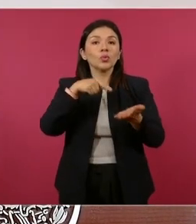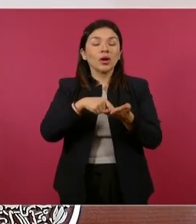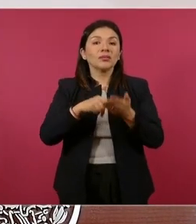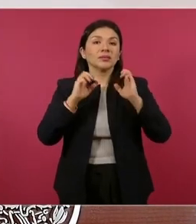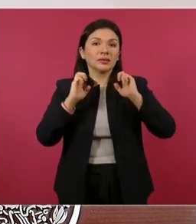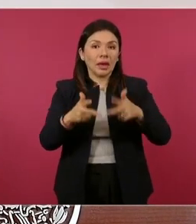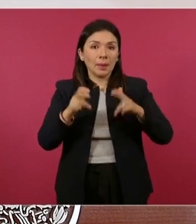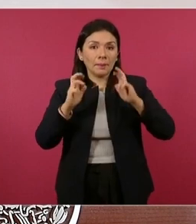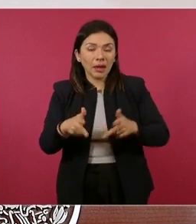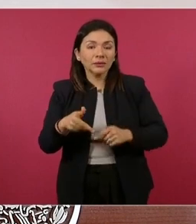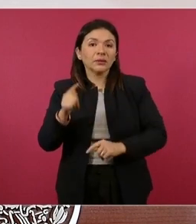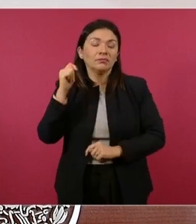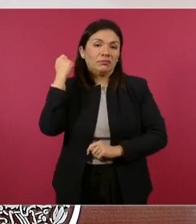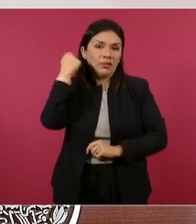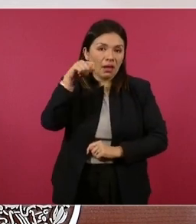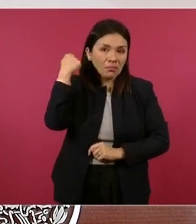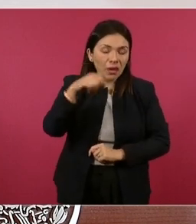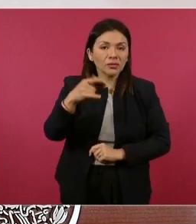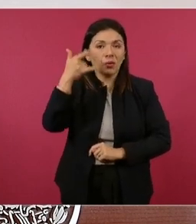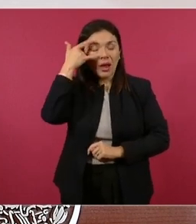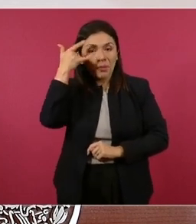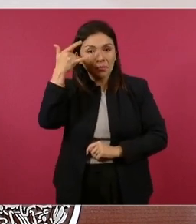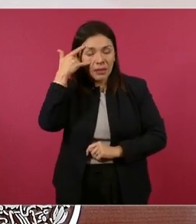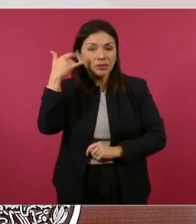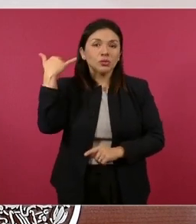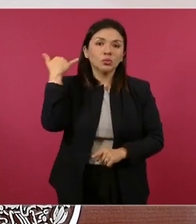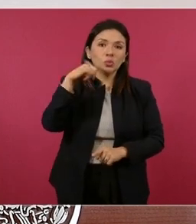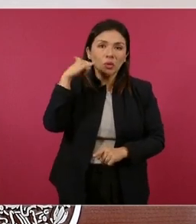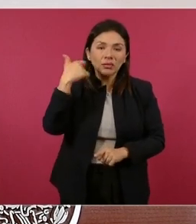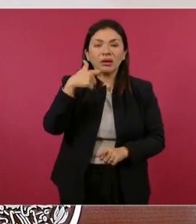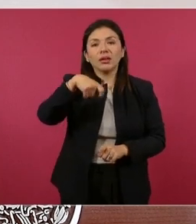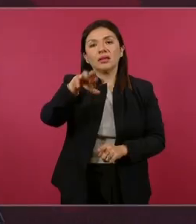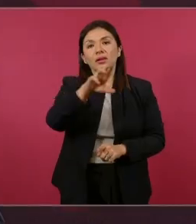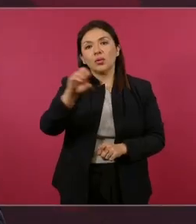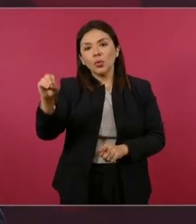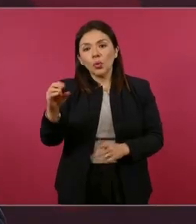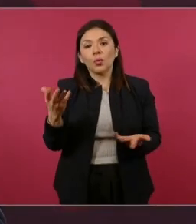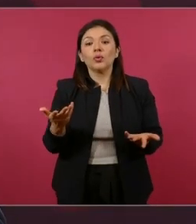Chiapas, Tabasco, Campeche, Yucatán, Quintana Roo,